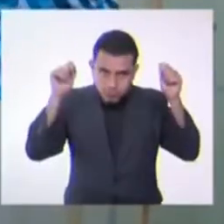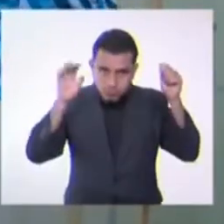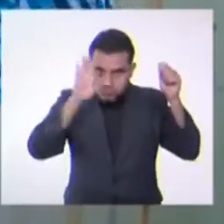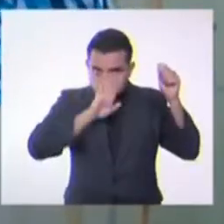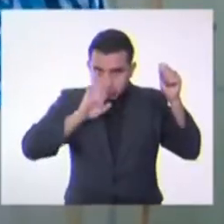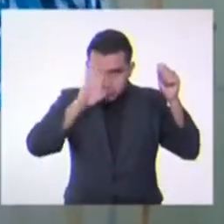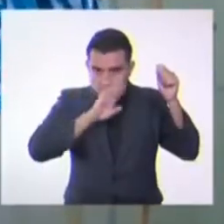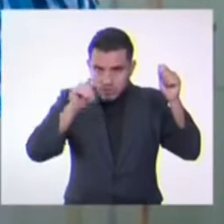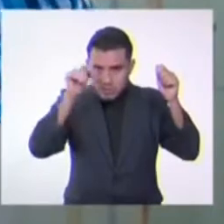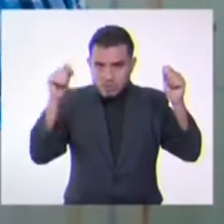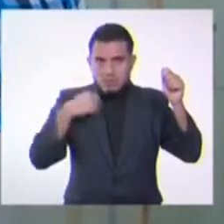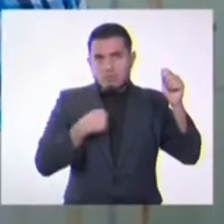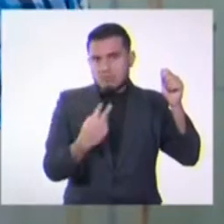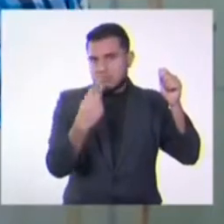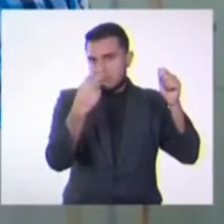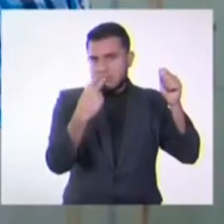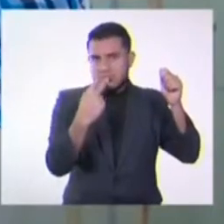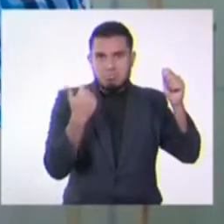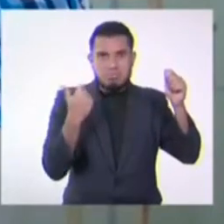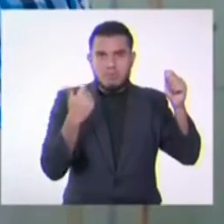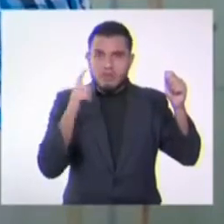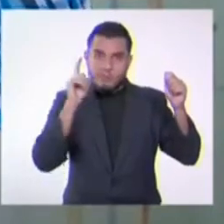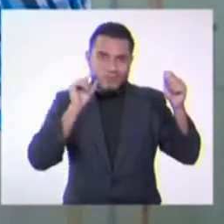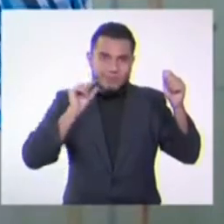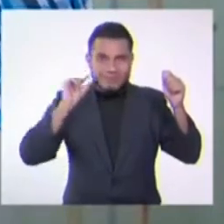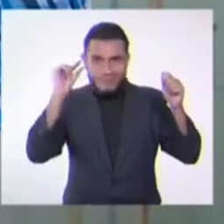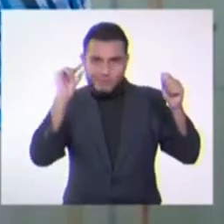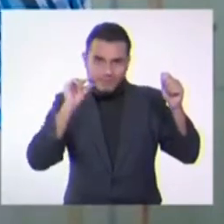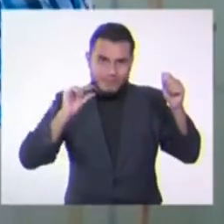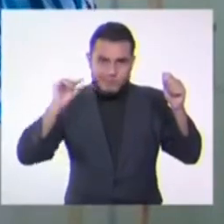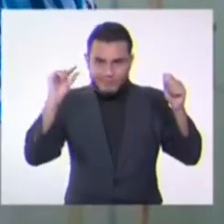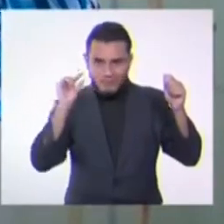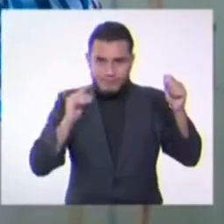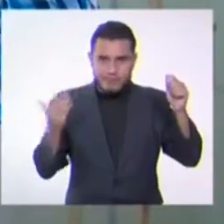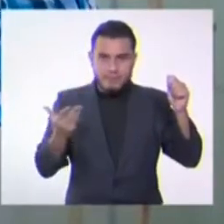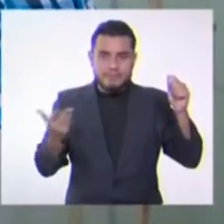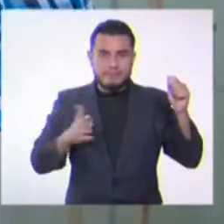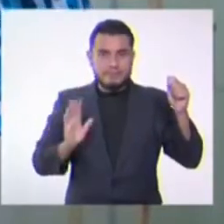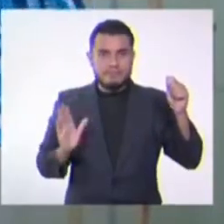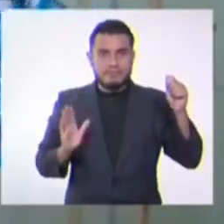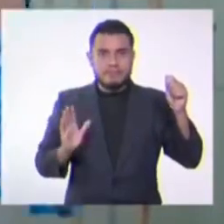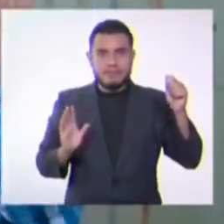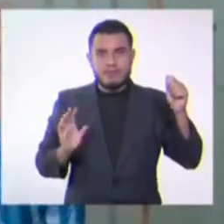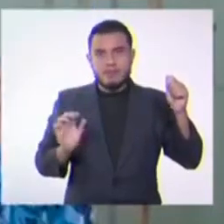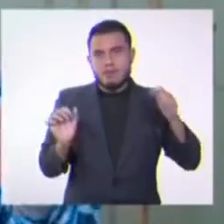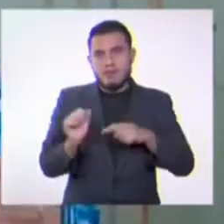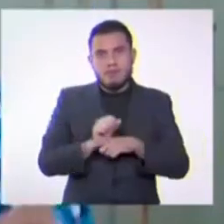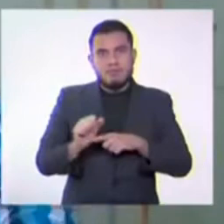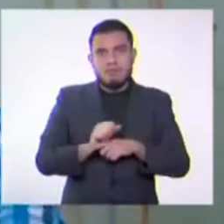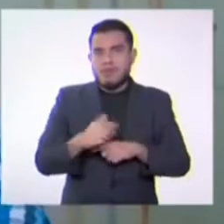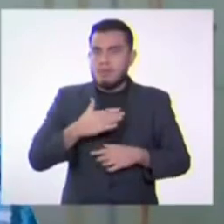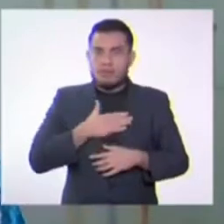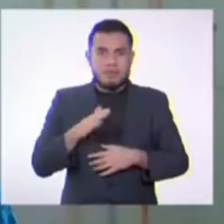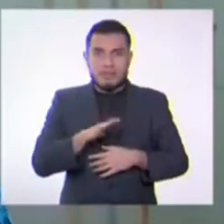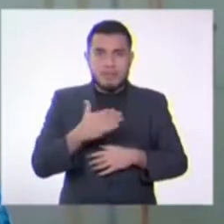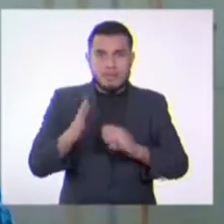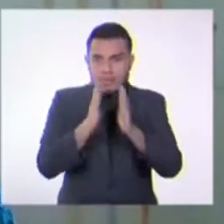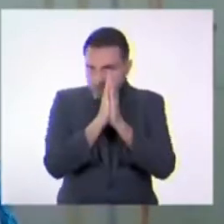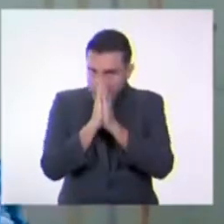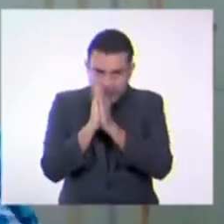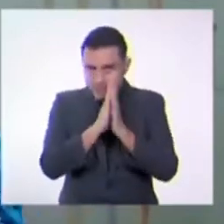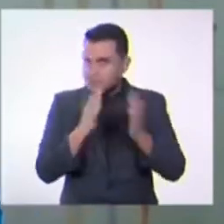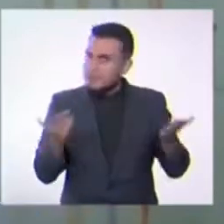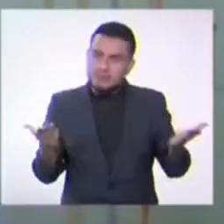él, puedes notar todos los gestos que estoy haciendo con el rostro. Prácticamente no me sirve mucho para querer